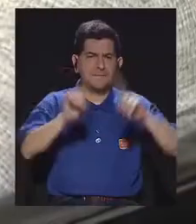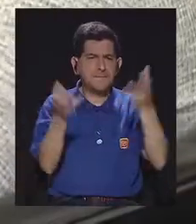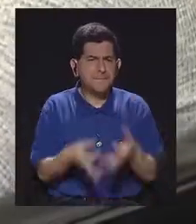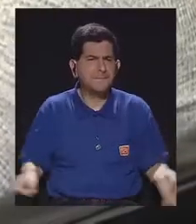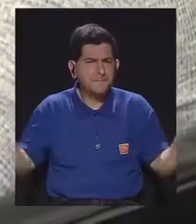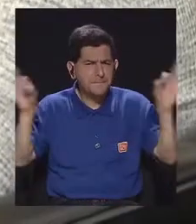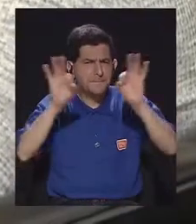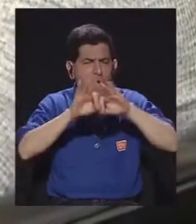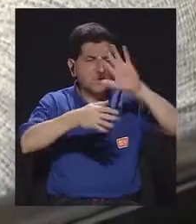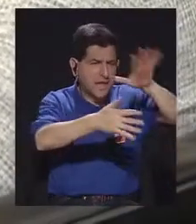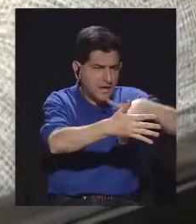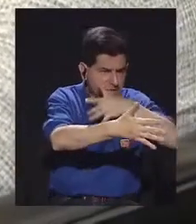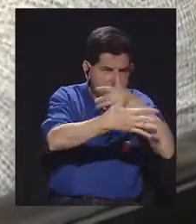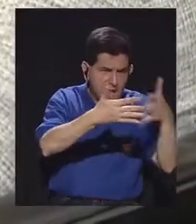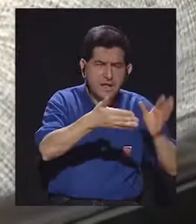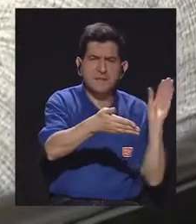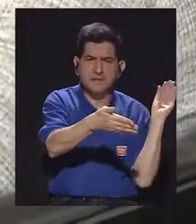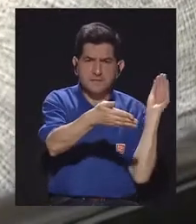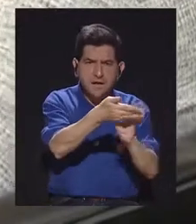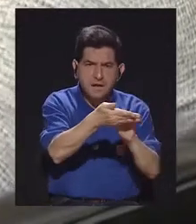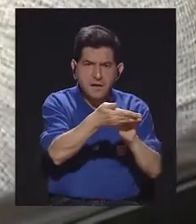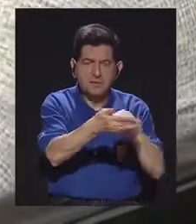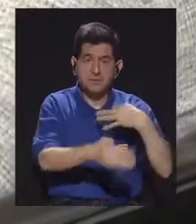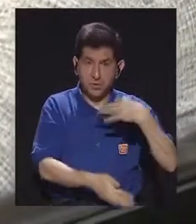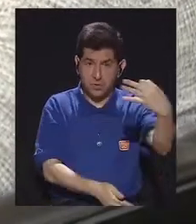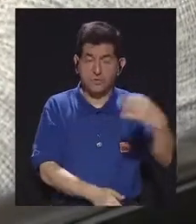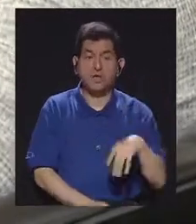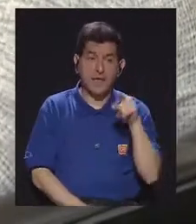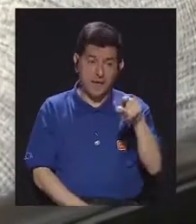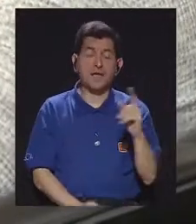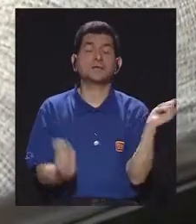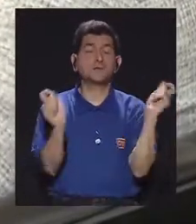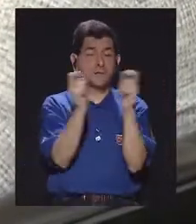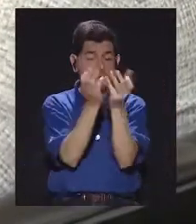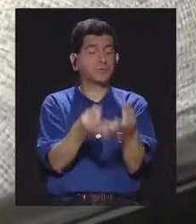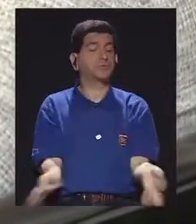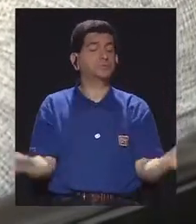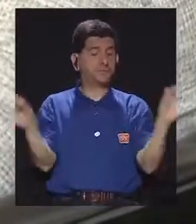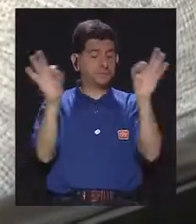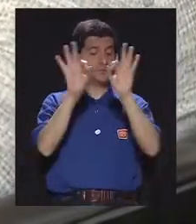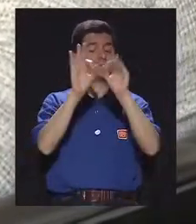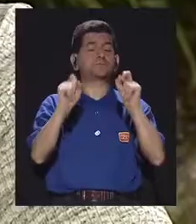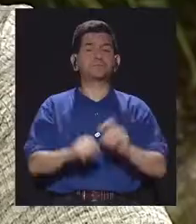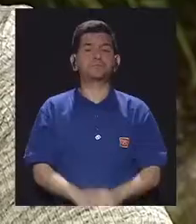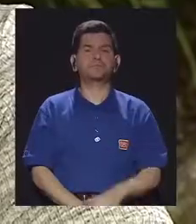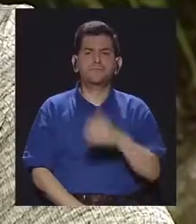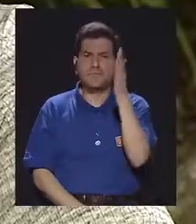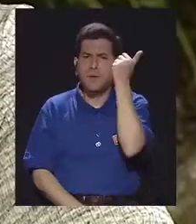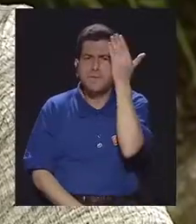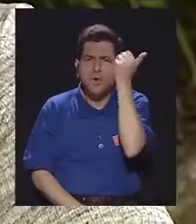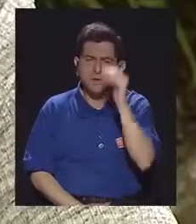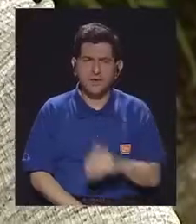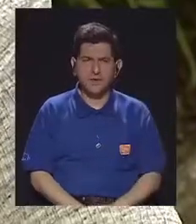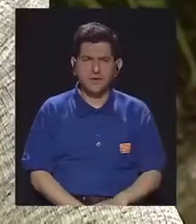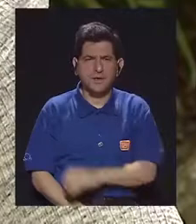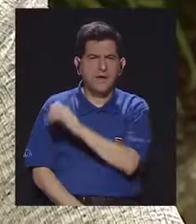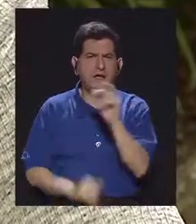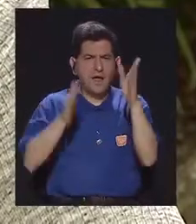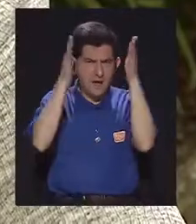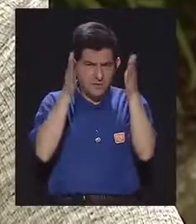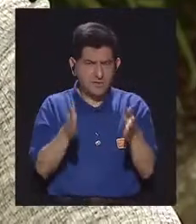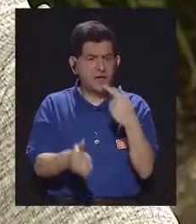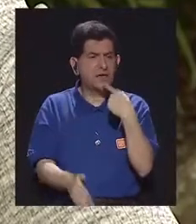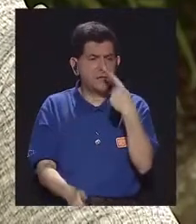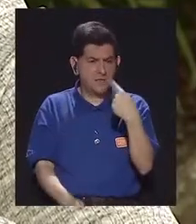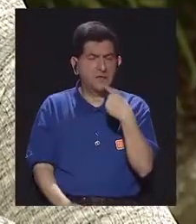la importancia de agendarlo, de ponerlo en agenda diaria. Ese es otro punto muy importante, ¿por qué? Porque el tico...